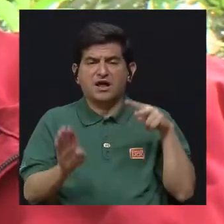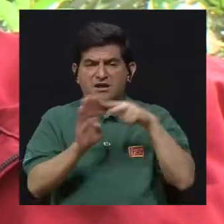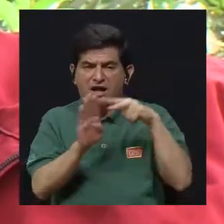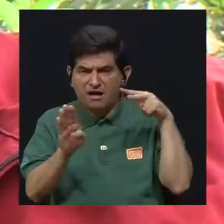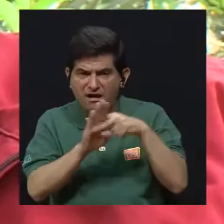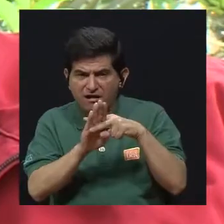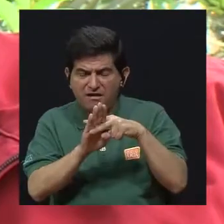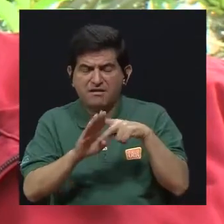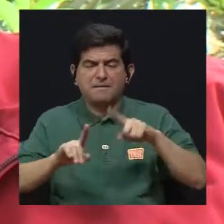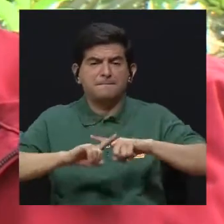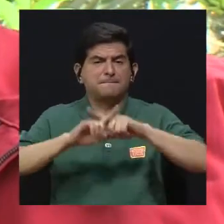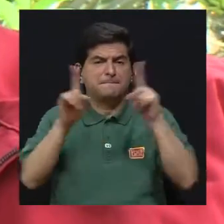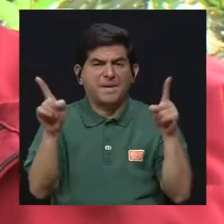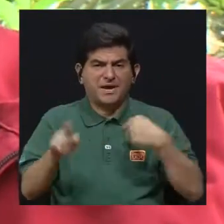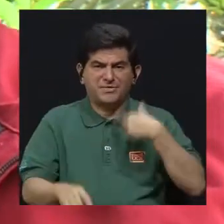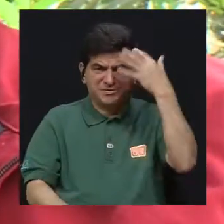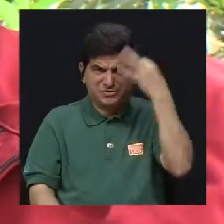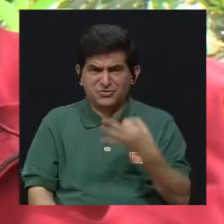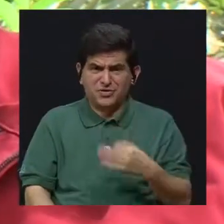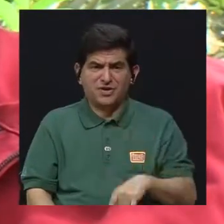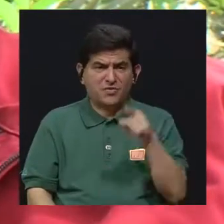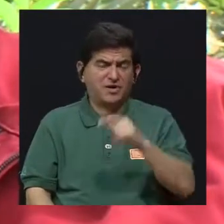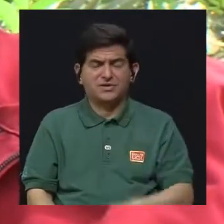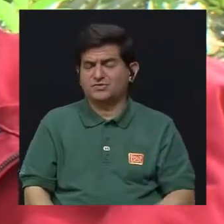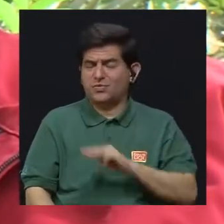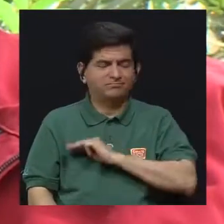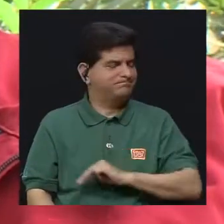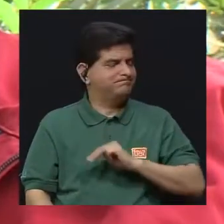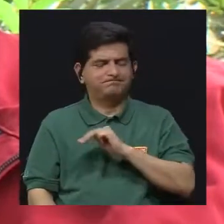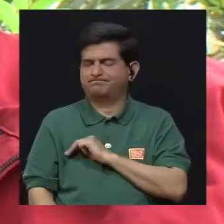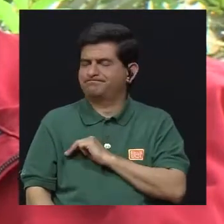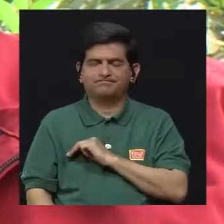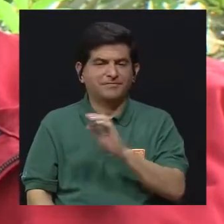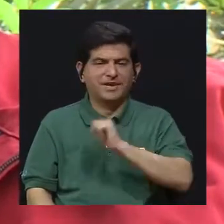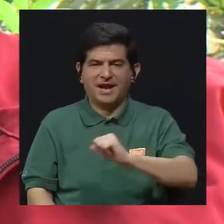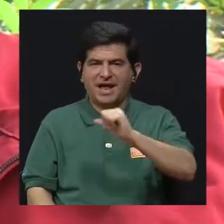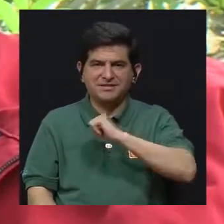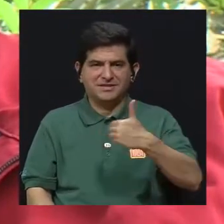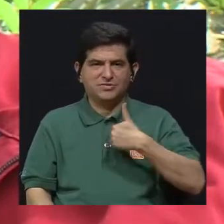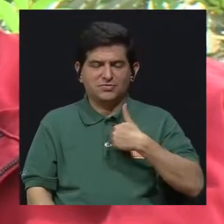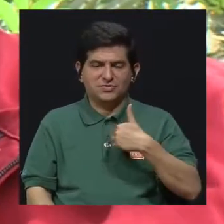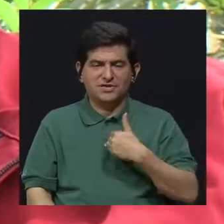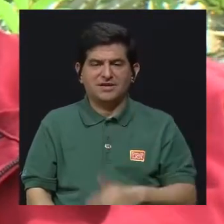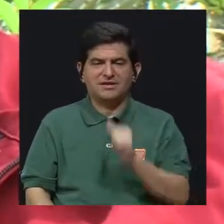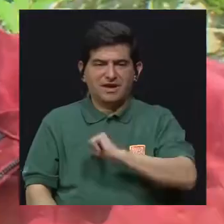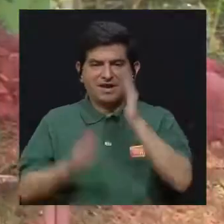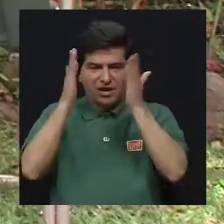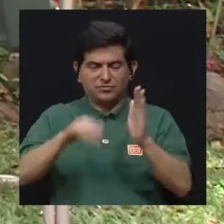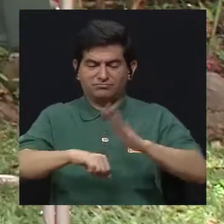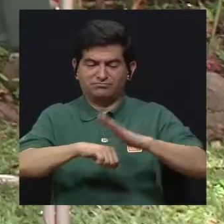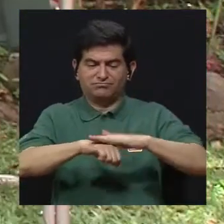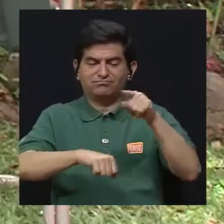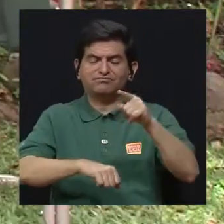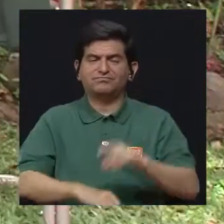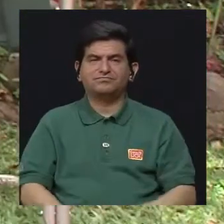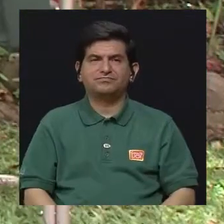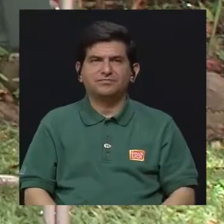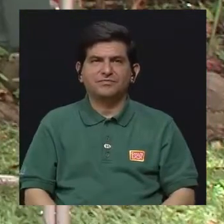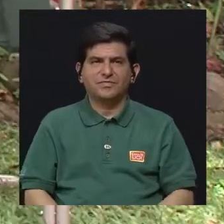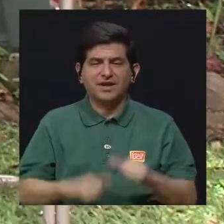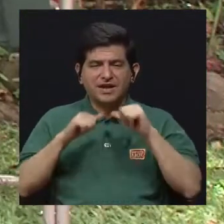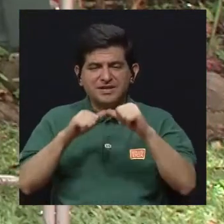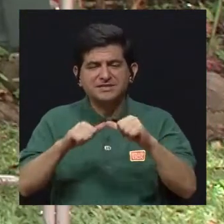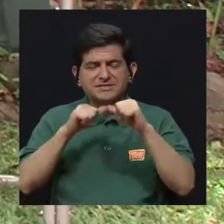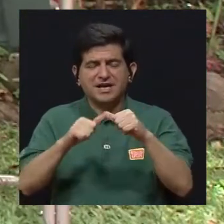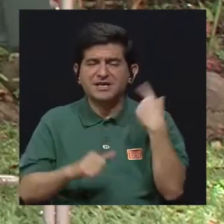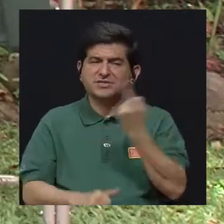aletas de tiburón. Pero lo que es, a mí me parece que es hasta inmoral la actitud que tuvieron las autoridades de permitir esto, porque nos